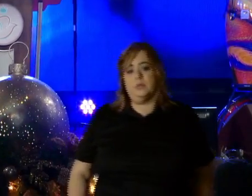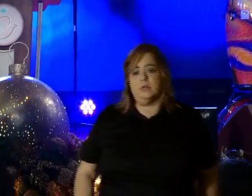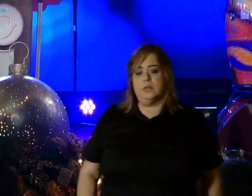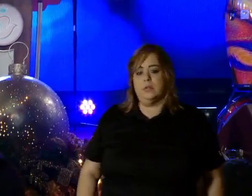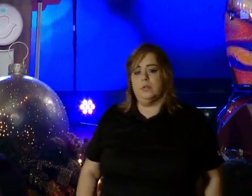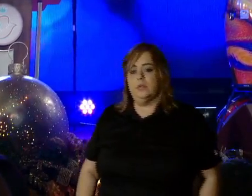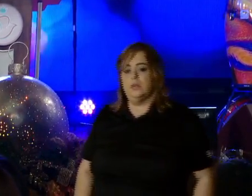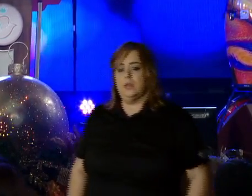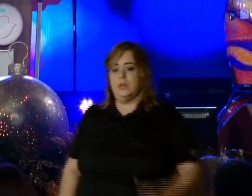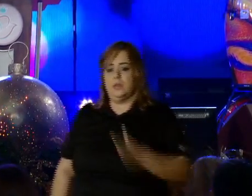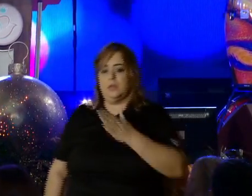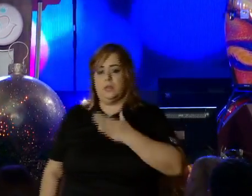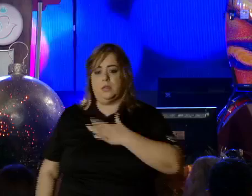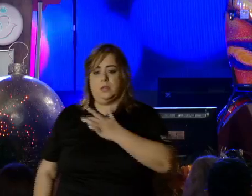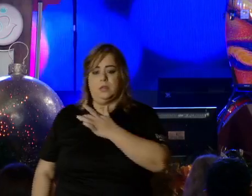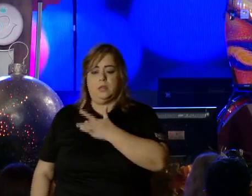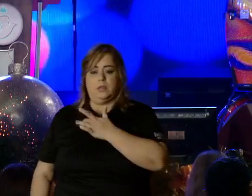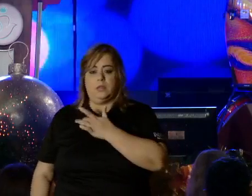Mi